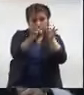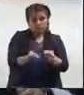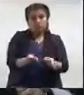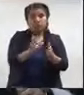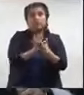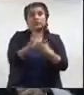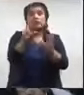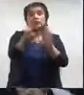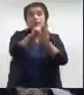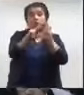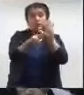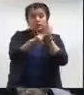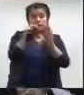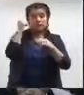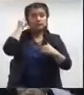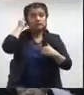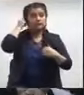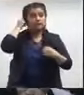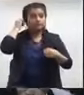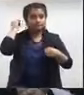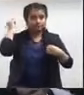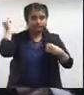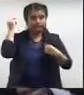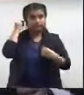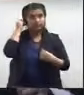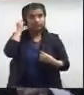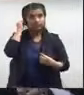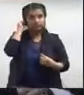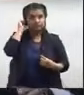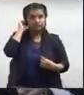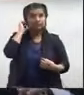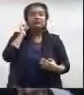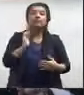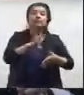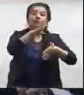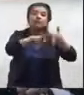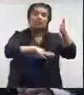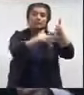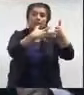los reglamentos. Subdirección de Planificación.